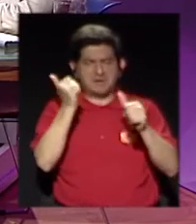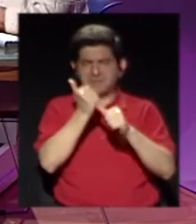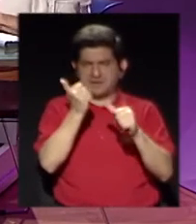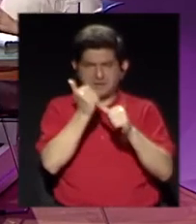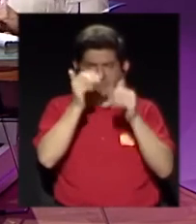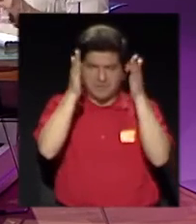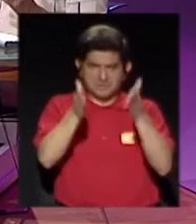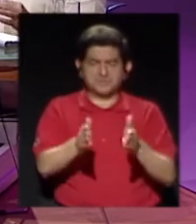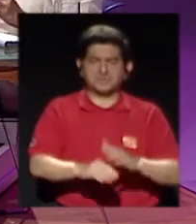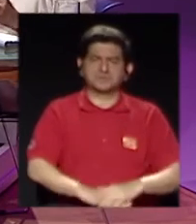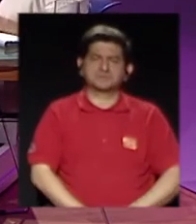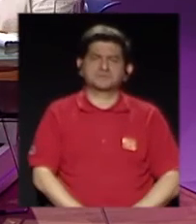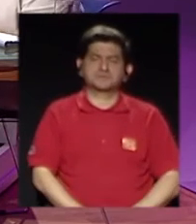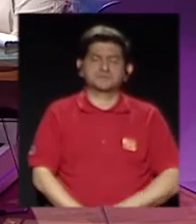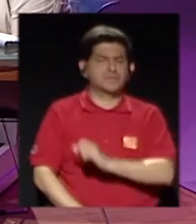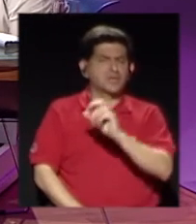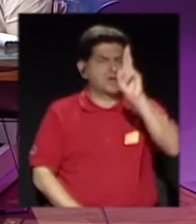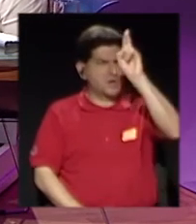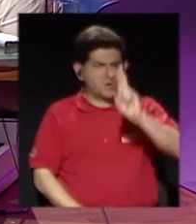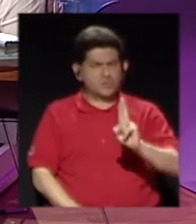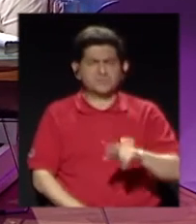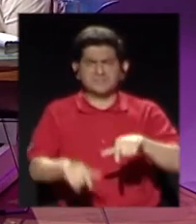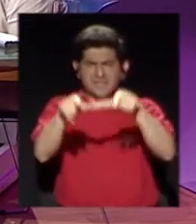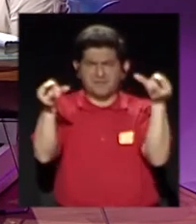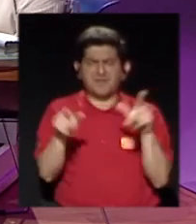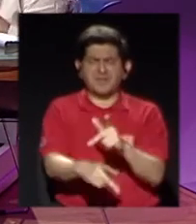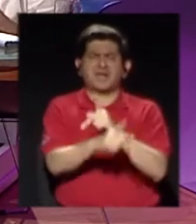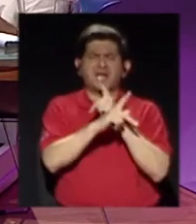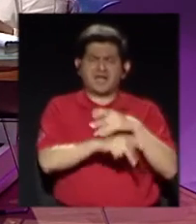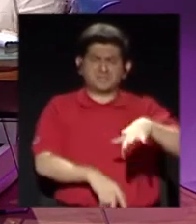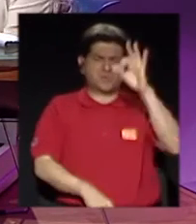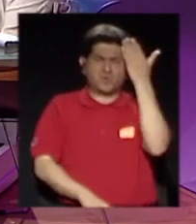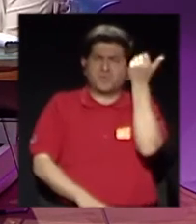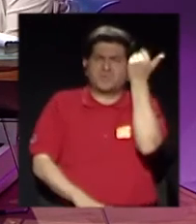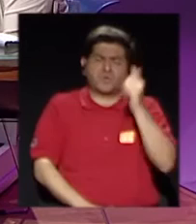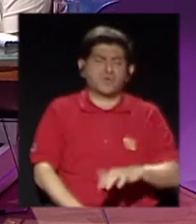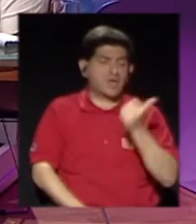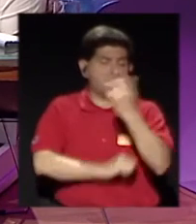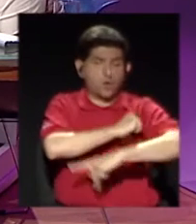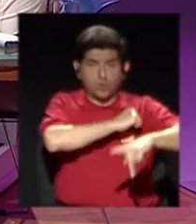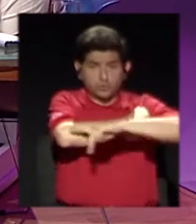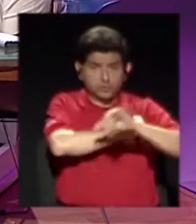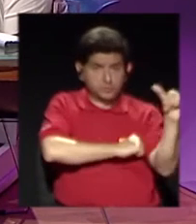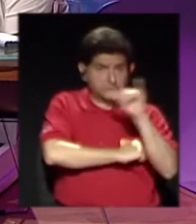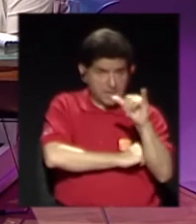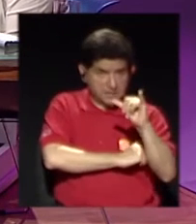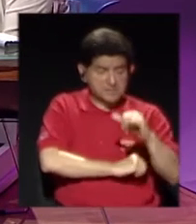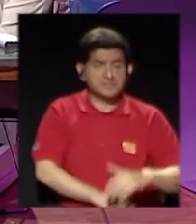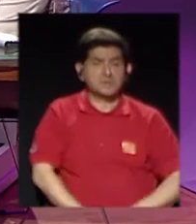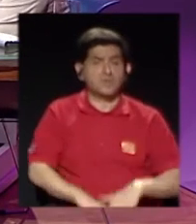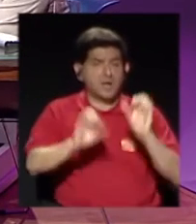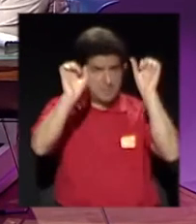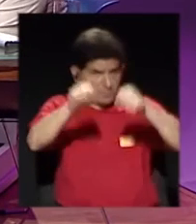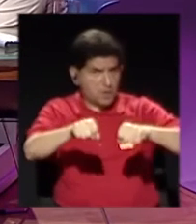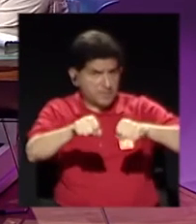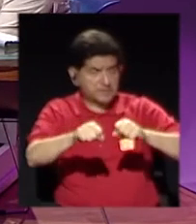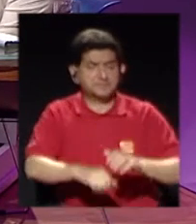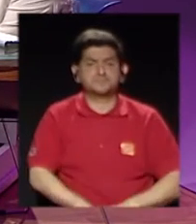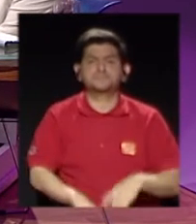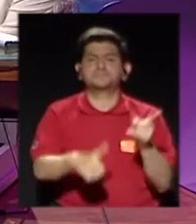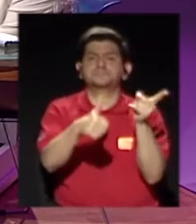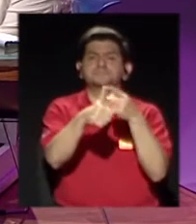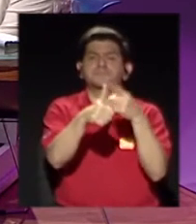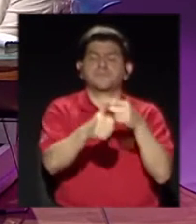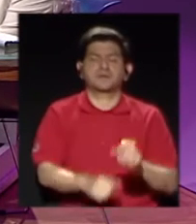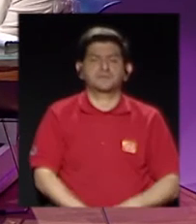a ver por qué costa rica se elige como un lugar de refugio y hay algunos otros países que también lo sean bueno en primer